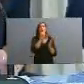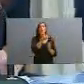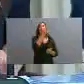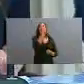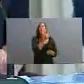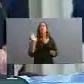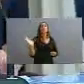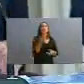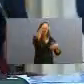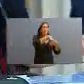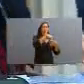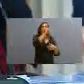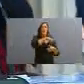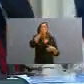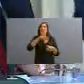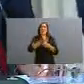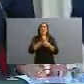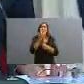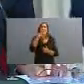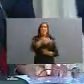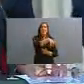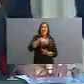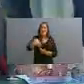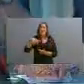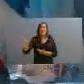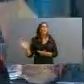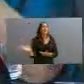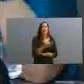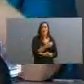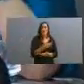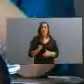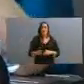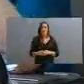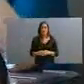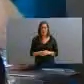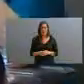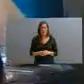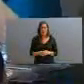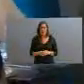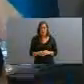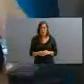todos los poderes del Estado. De todos los poderes del Estado.